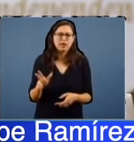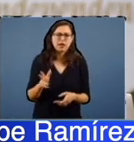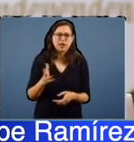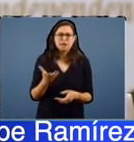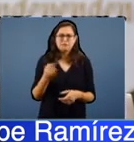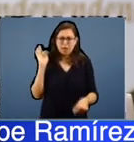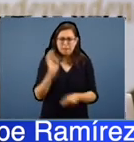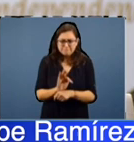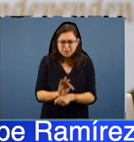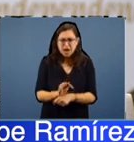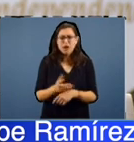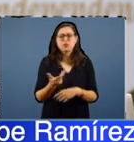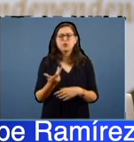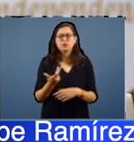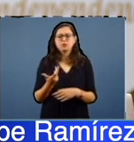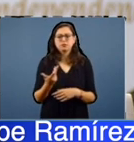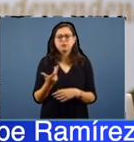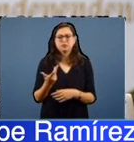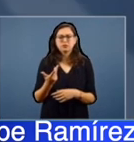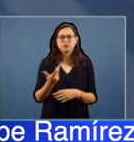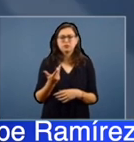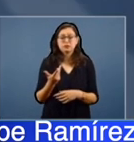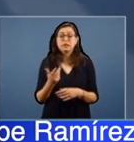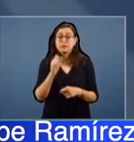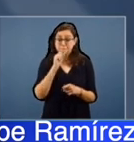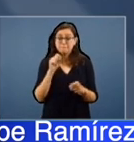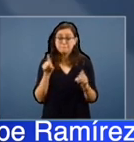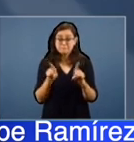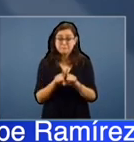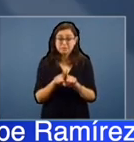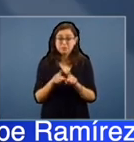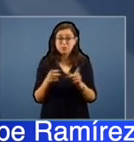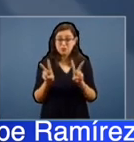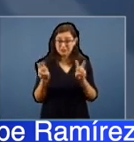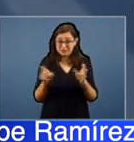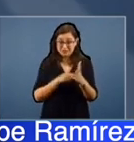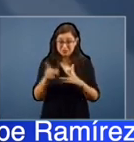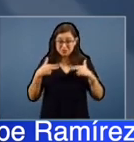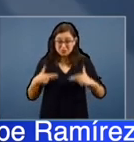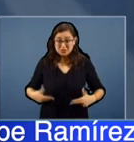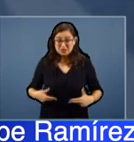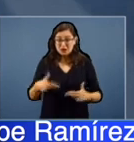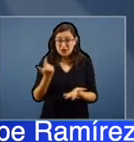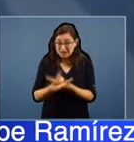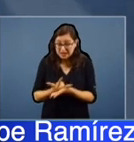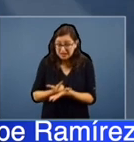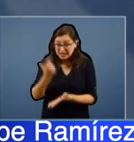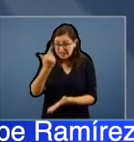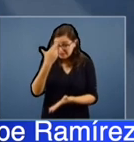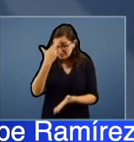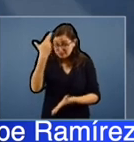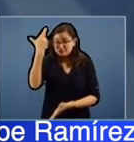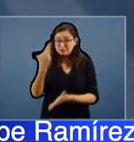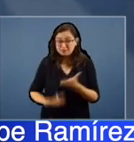el amparo, y que para el parámetro de gravedad de violación graves a los derechos humanos, habíamos resuelto